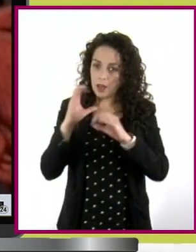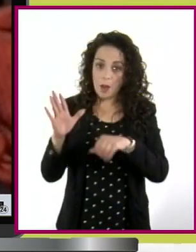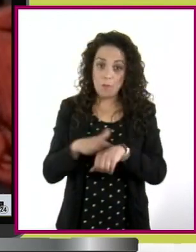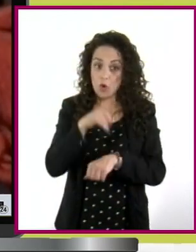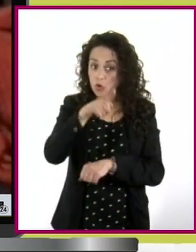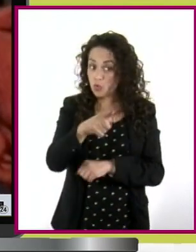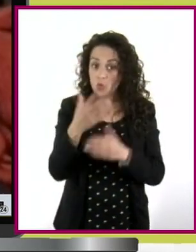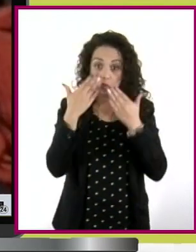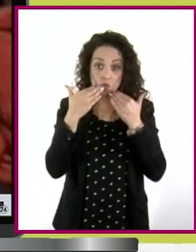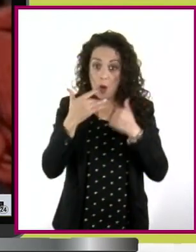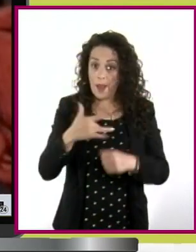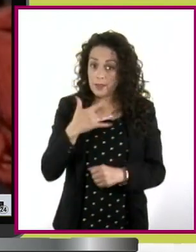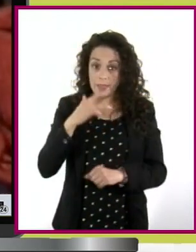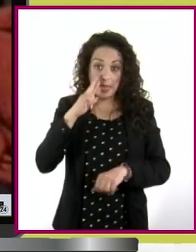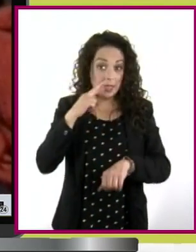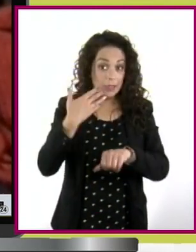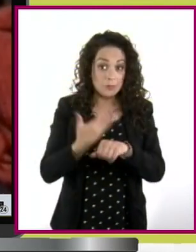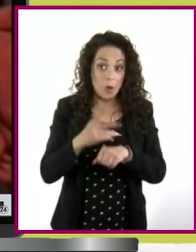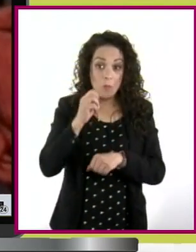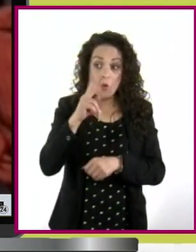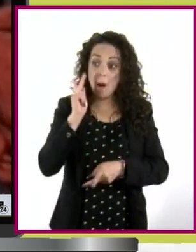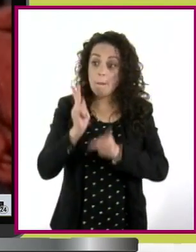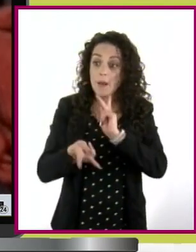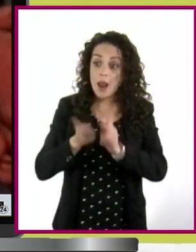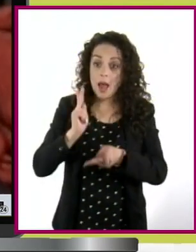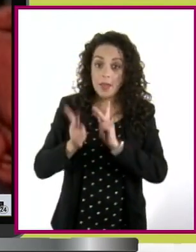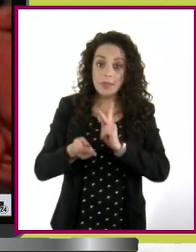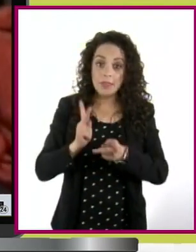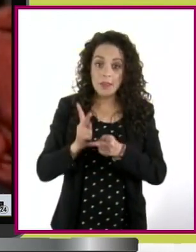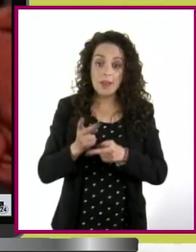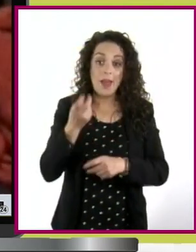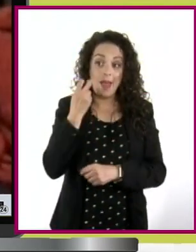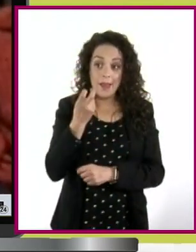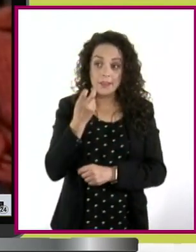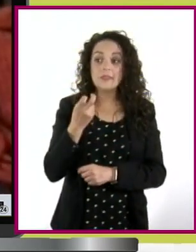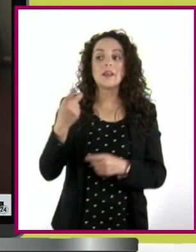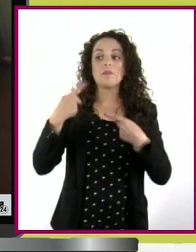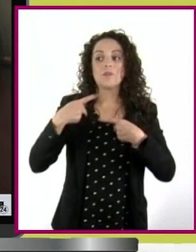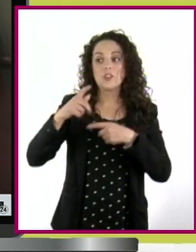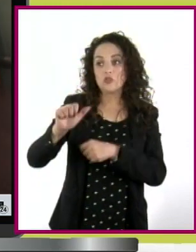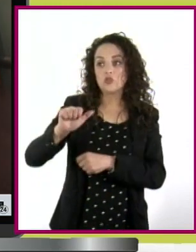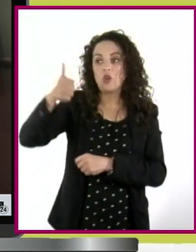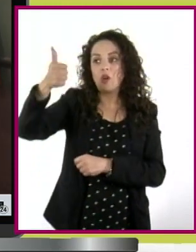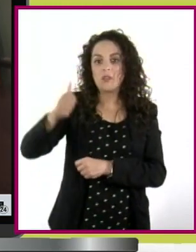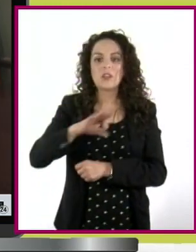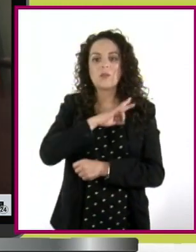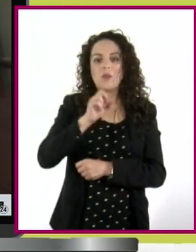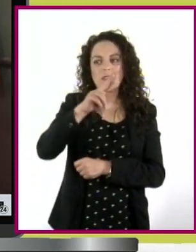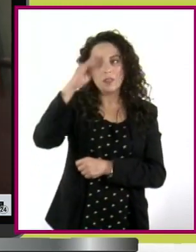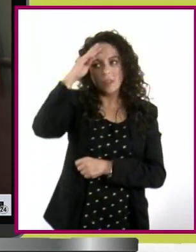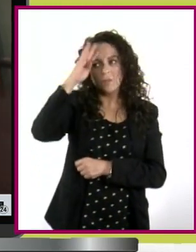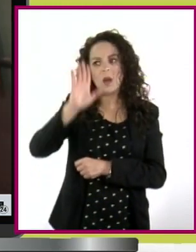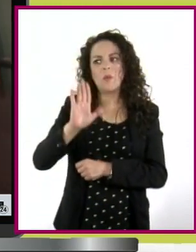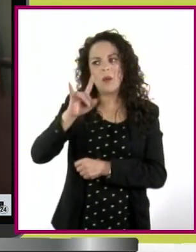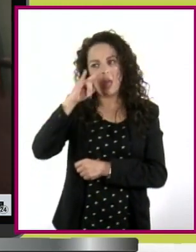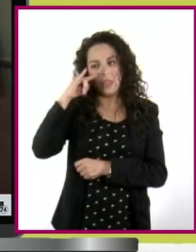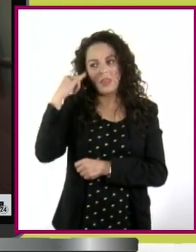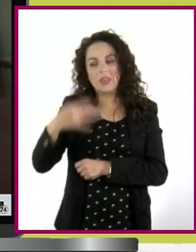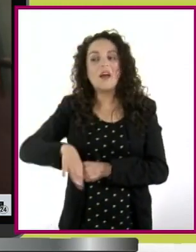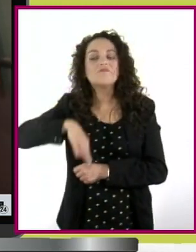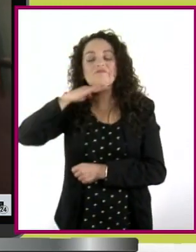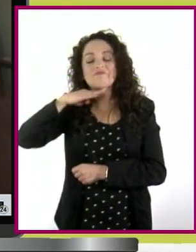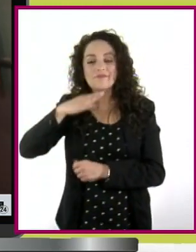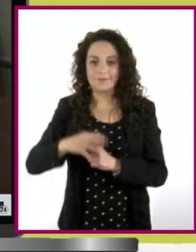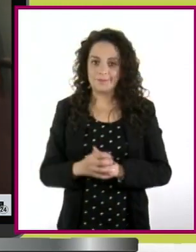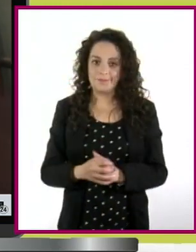diálogo, puedes dejar de considerar a la otra persona. Oye, yo tengo una duda, Virginia. ¿Cuáles son las